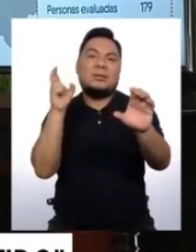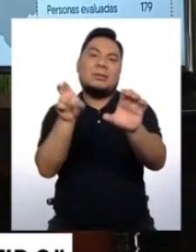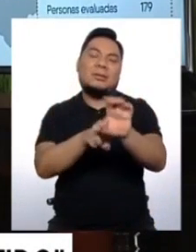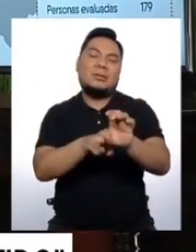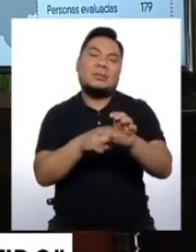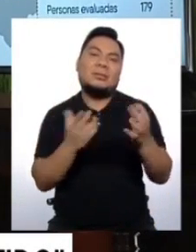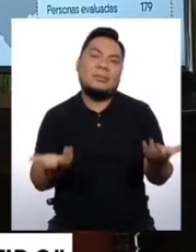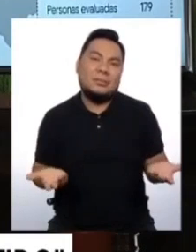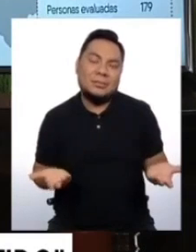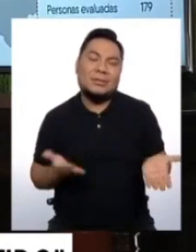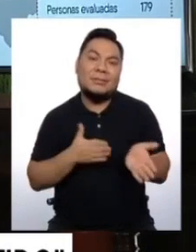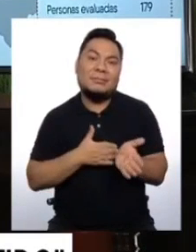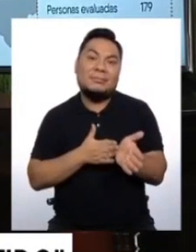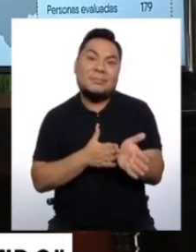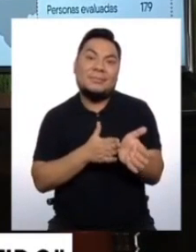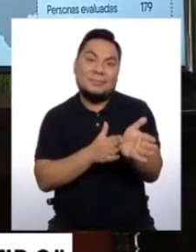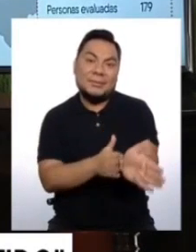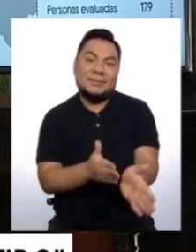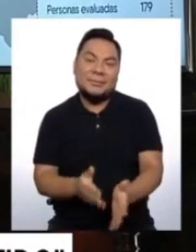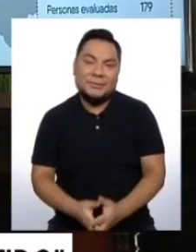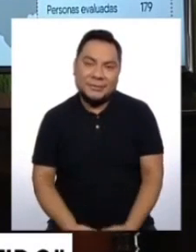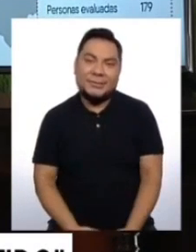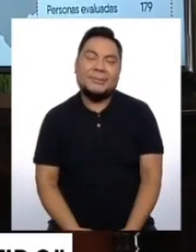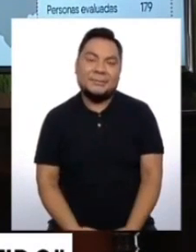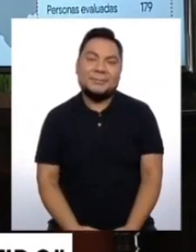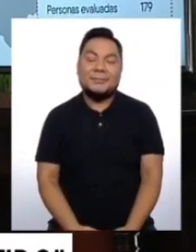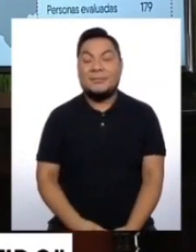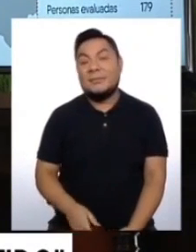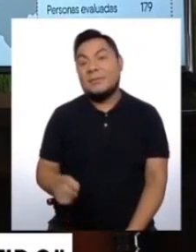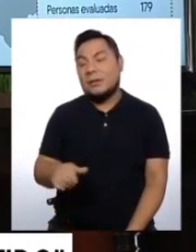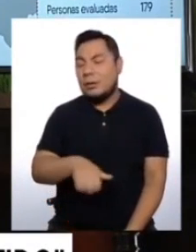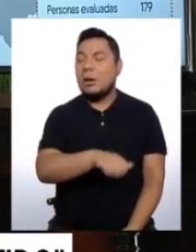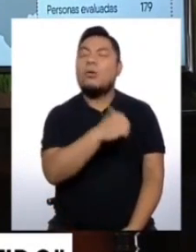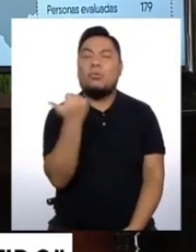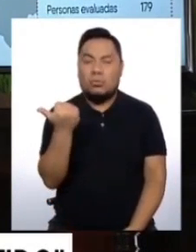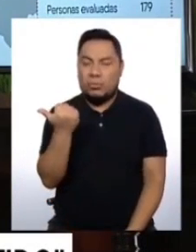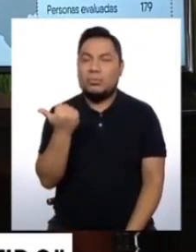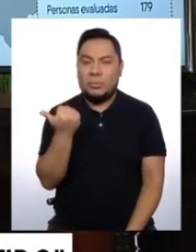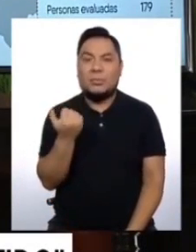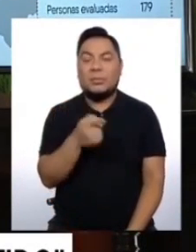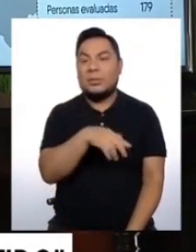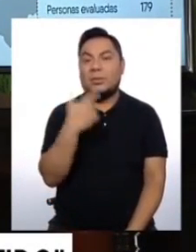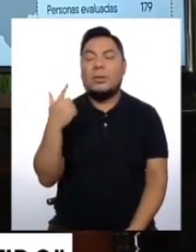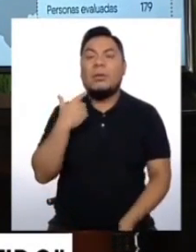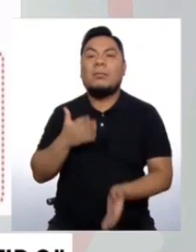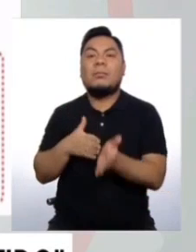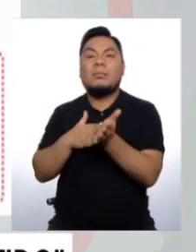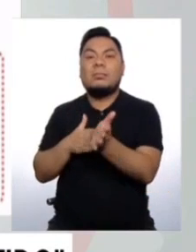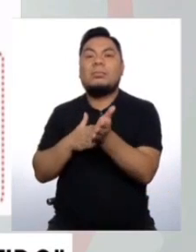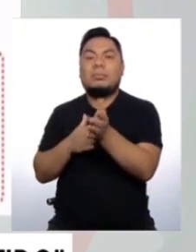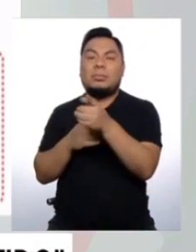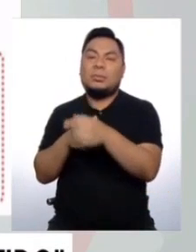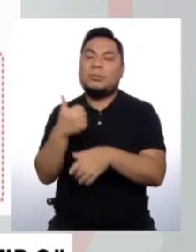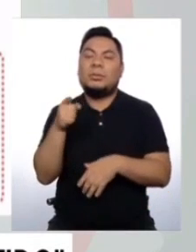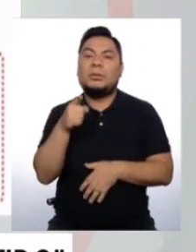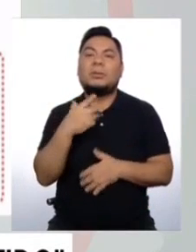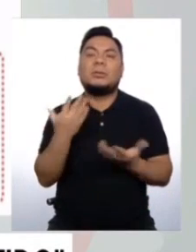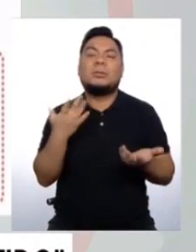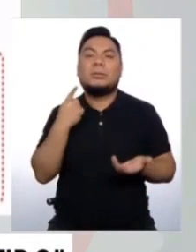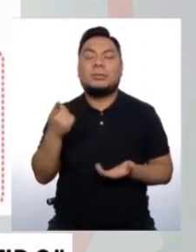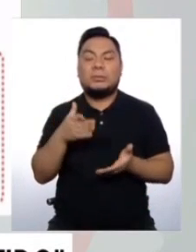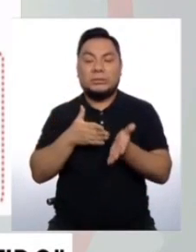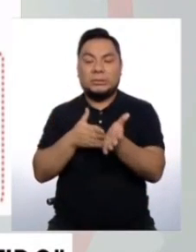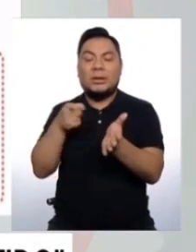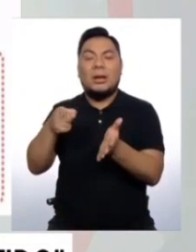tomar su Metropolitano. En el otro extremo del Metropolitano, en la estación